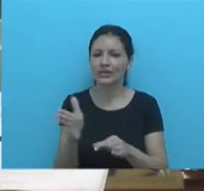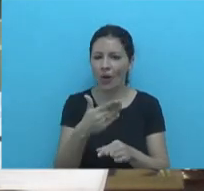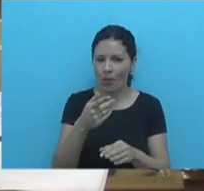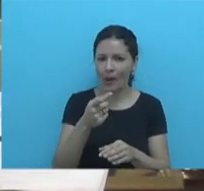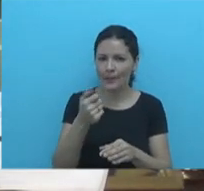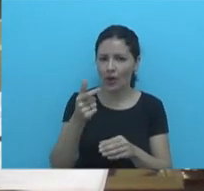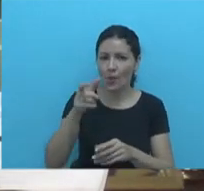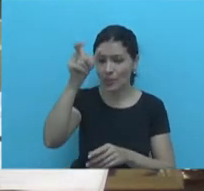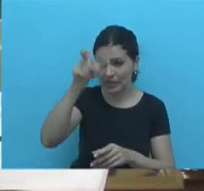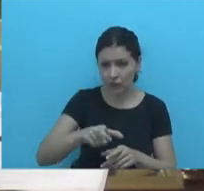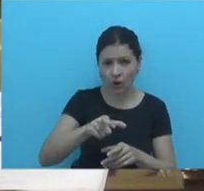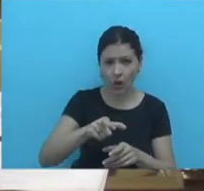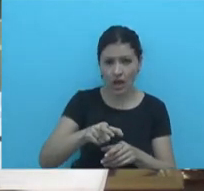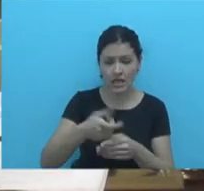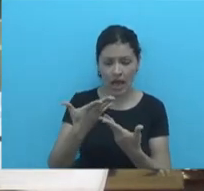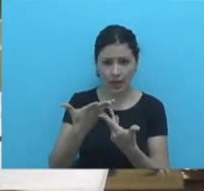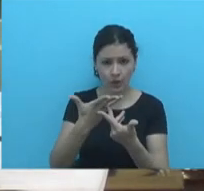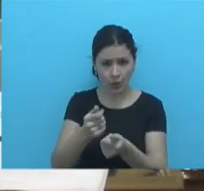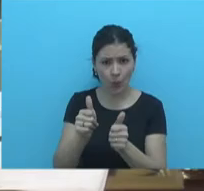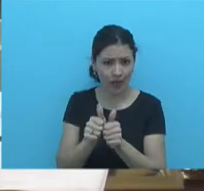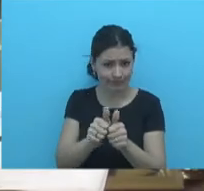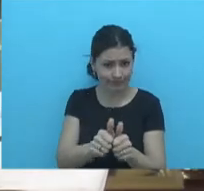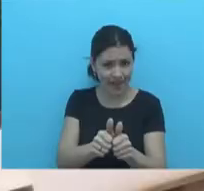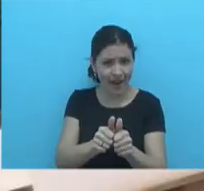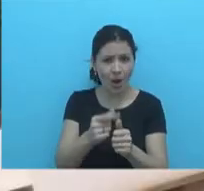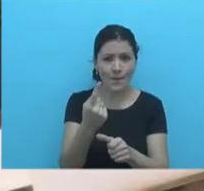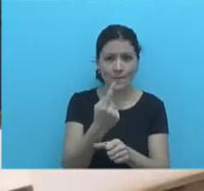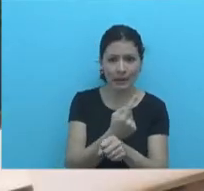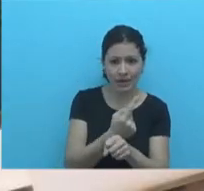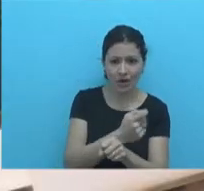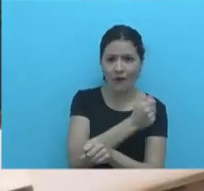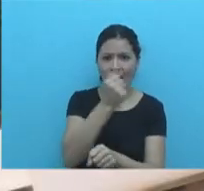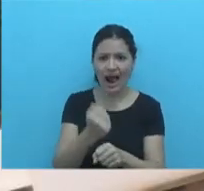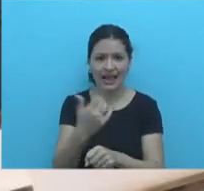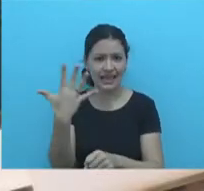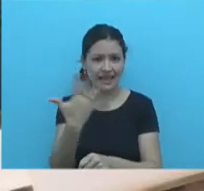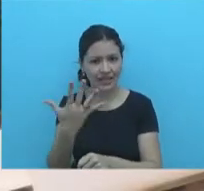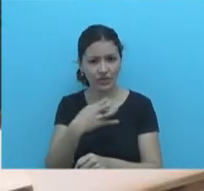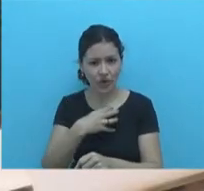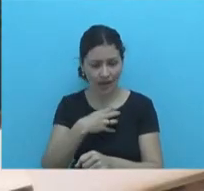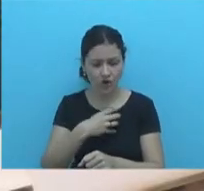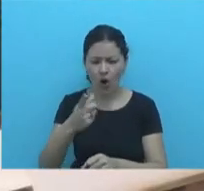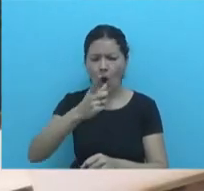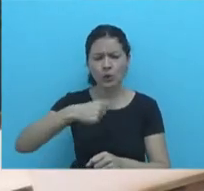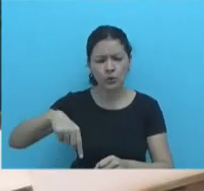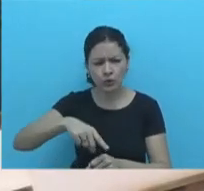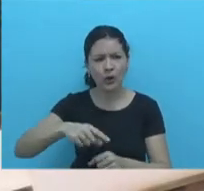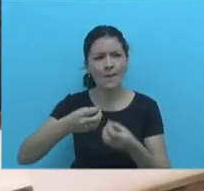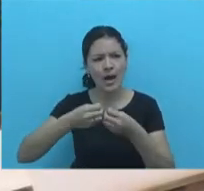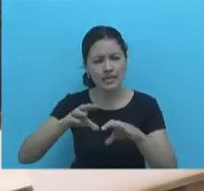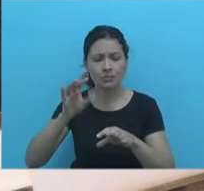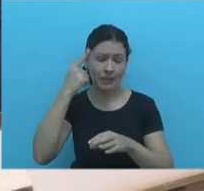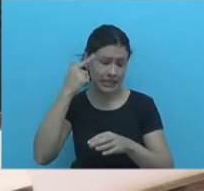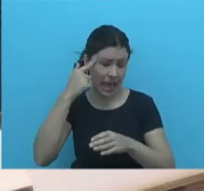año. Nosotros planteamos los talleres desde de cuarto y quinto, porque generalmente es cuando el estudiante empieza a preguntarse qué es lo que va a hacer en su